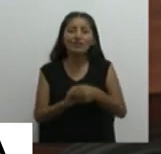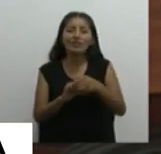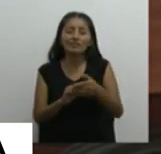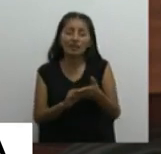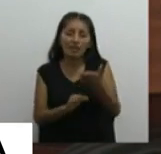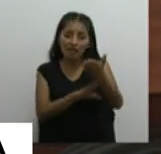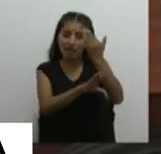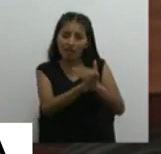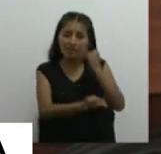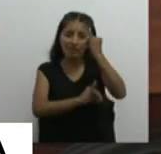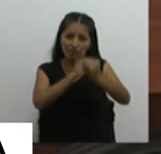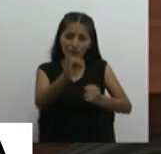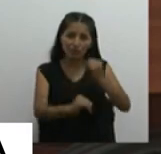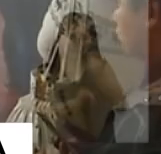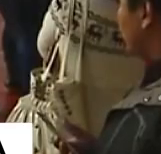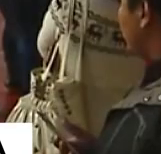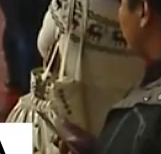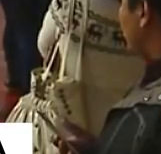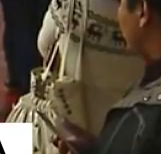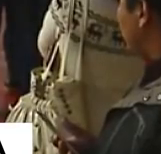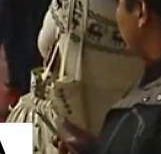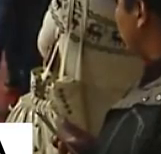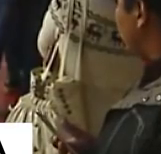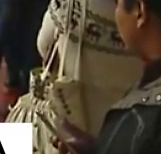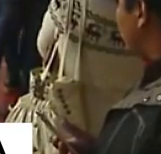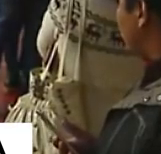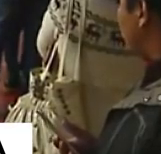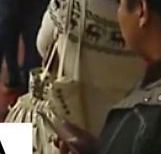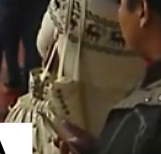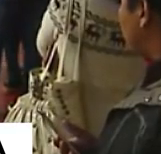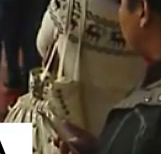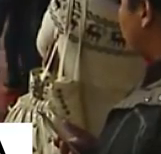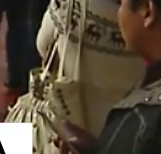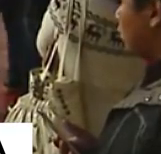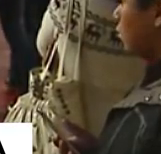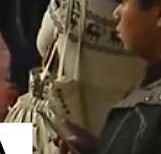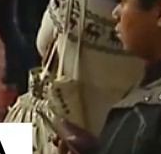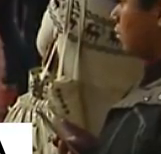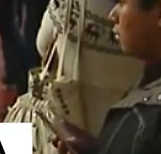vamos a querer los cambios, también hablemos de los cambios. No estoy de acuerdo que sea presidente.